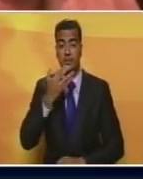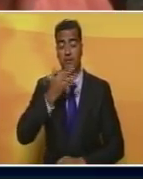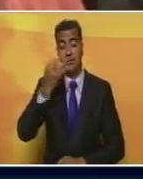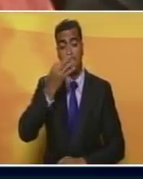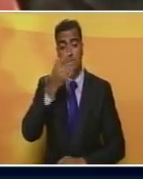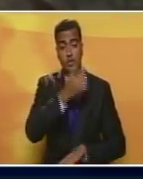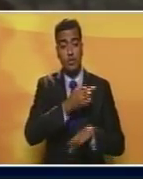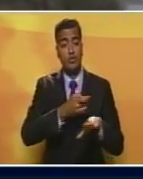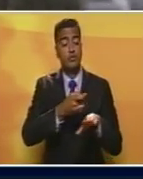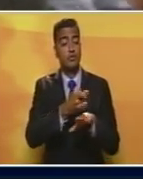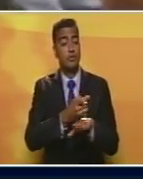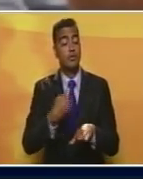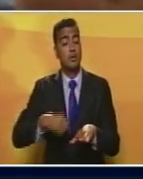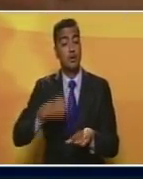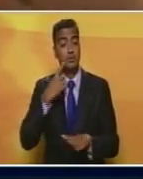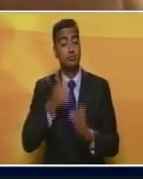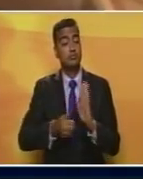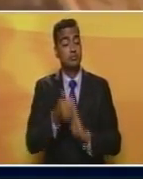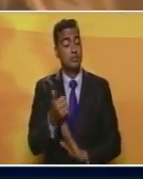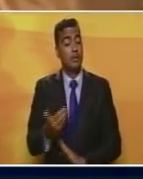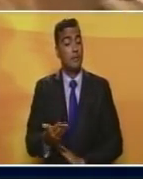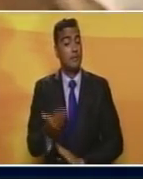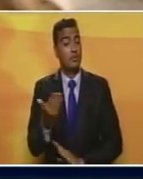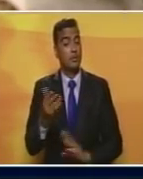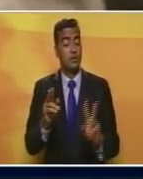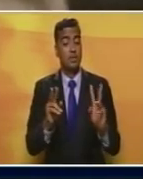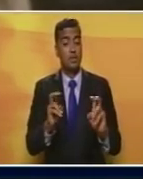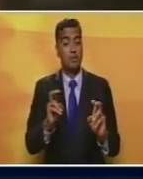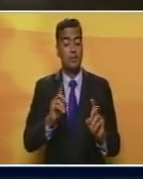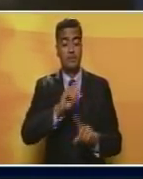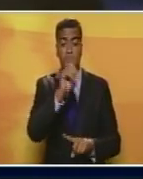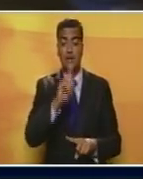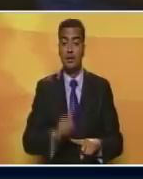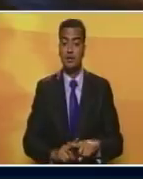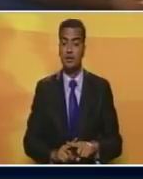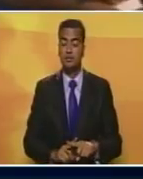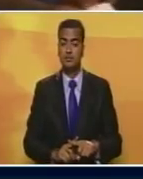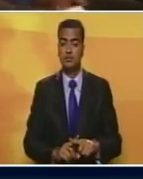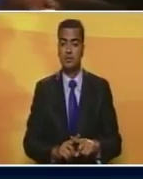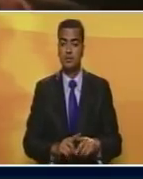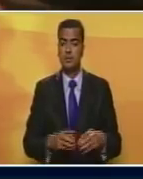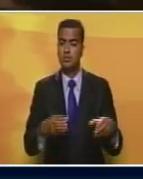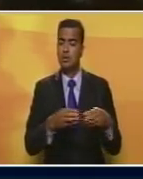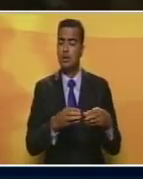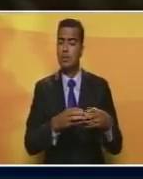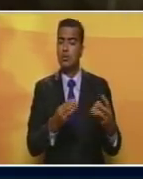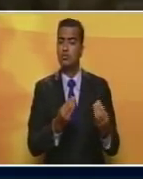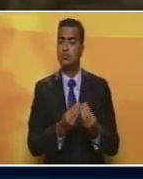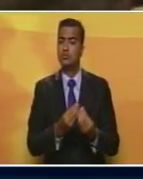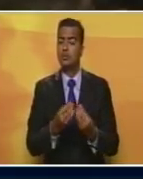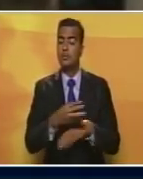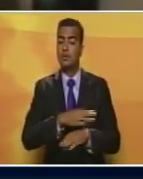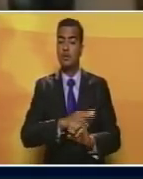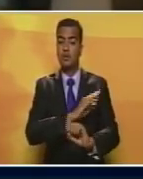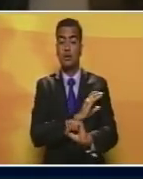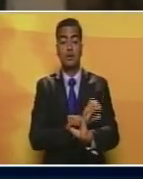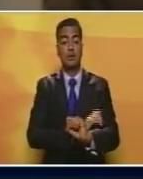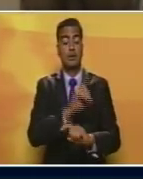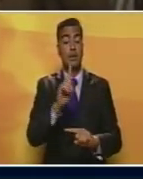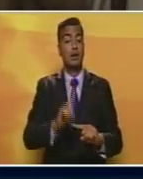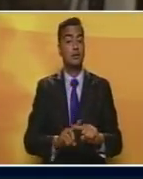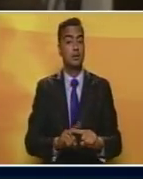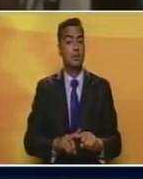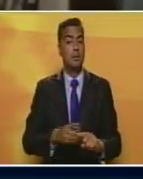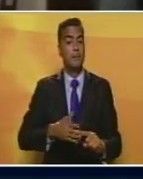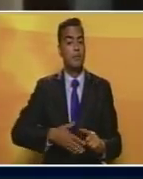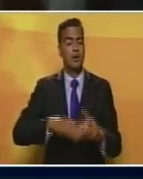Continuamos con más información. El gobernador del estado Zulia, Omar Prieto, presentó su primer balance de gestión y plan de inversiones para la región desde